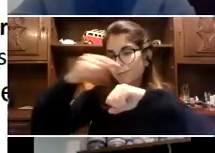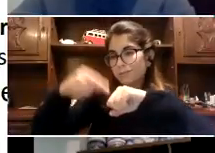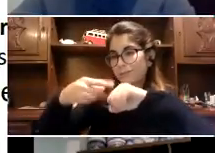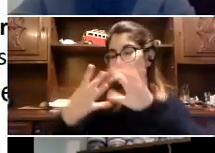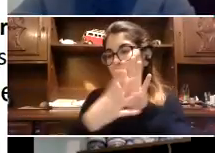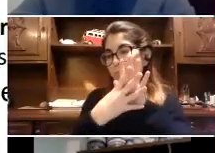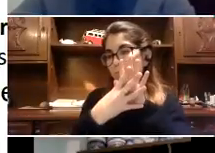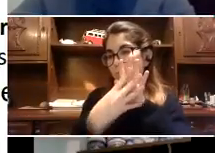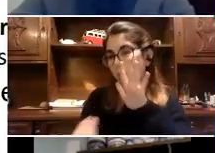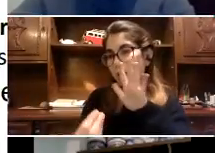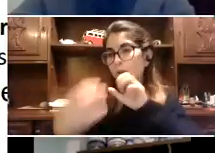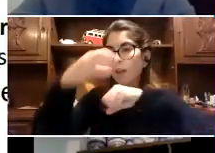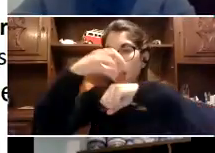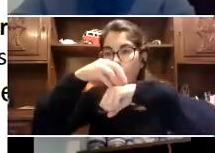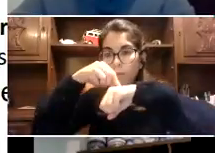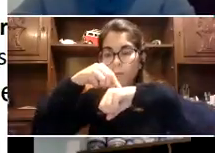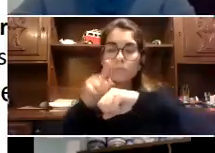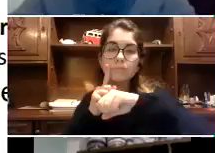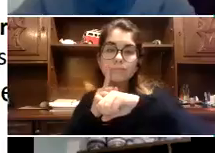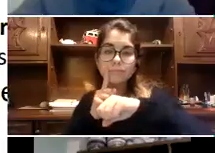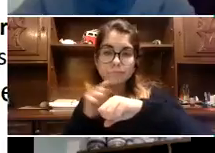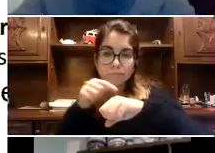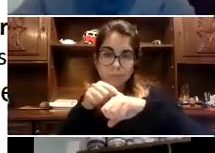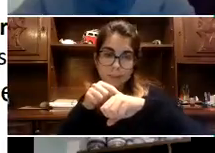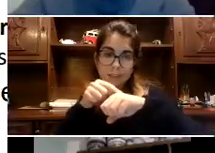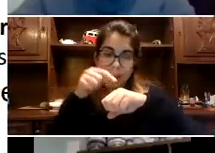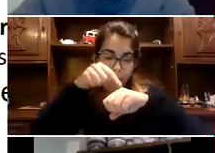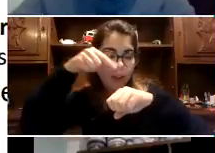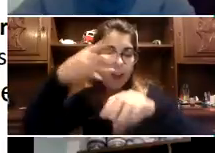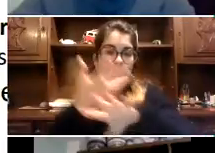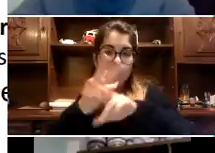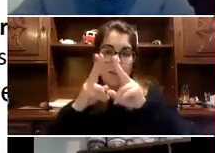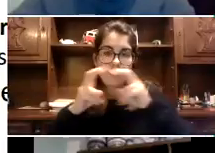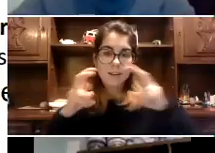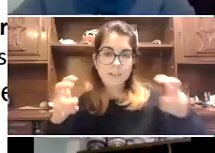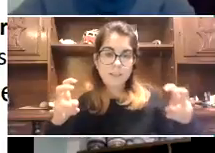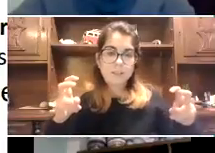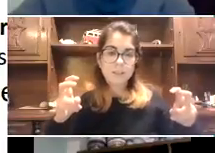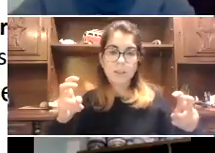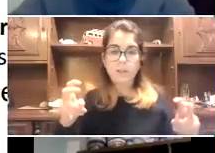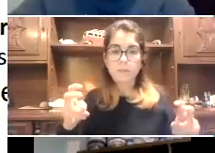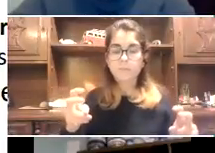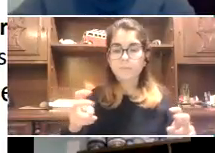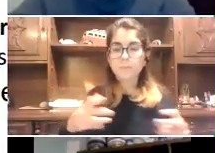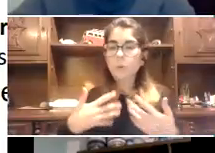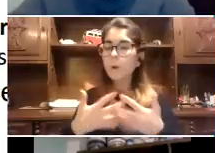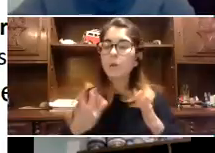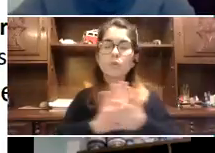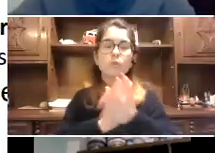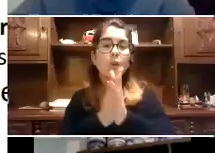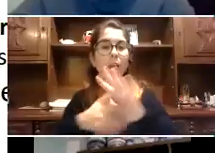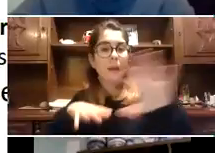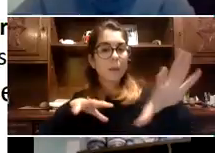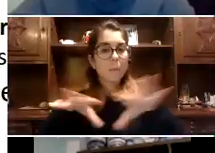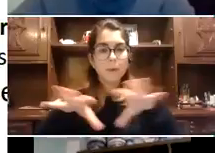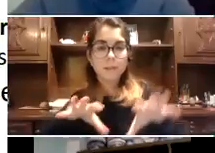la ciencia ha producido. Esta idea de que toda la materia, de cualquier tipo de sustancia, en último